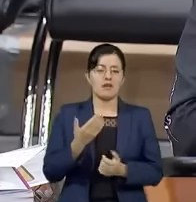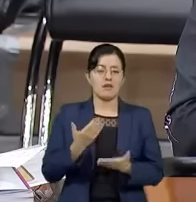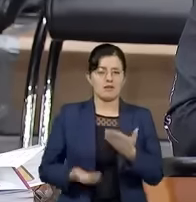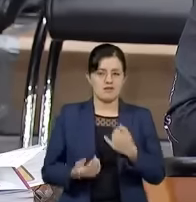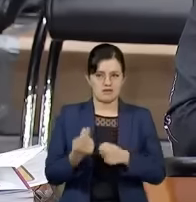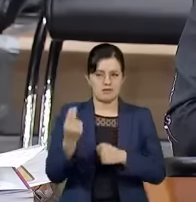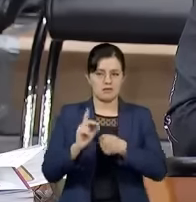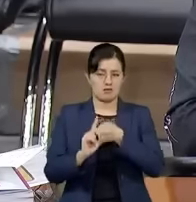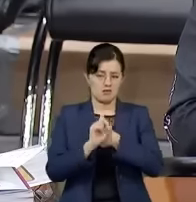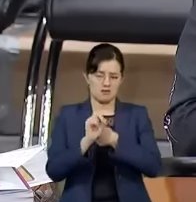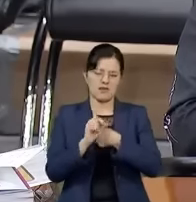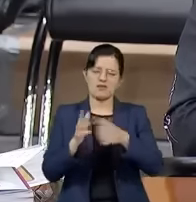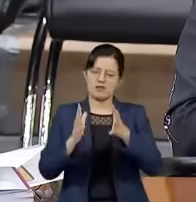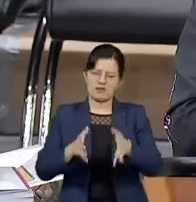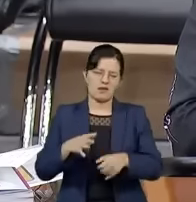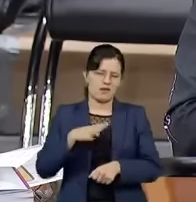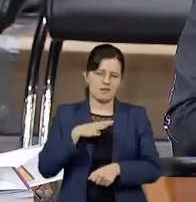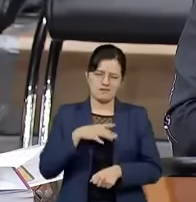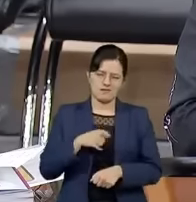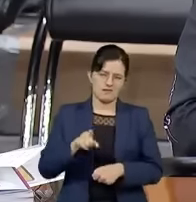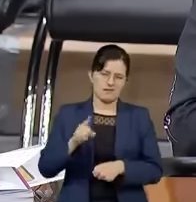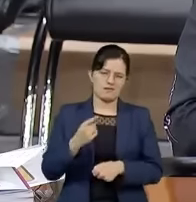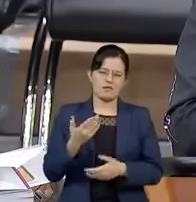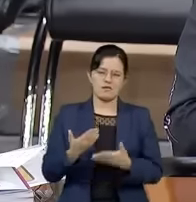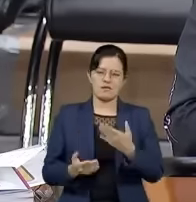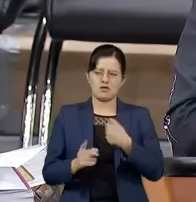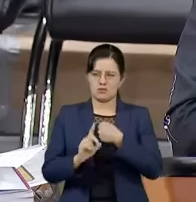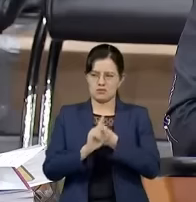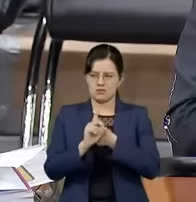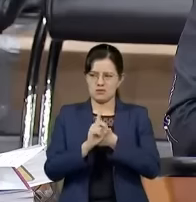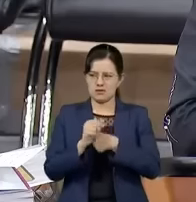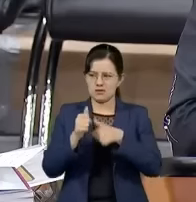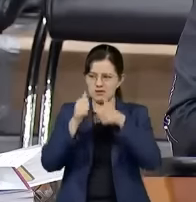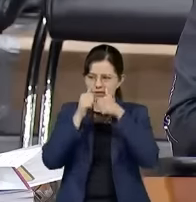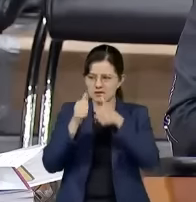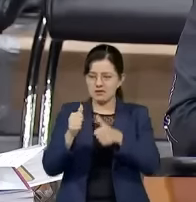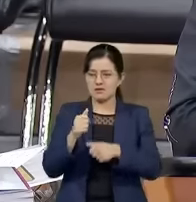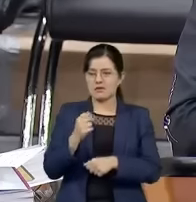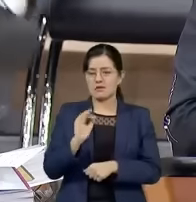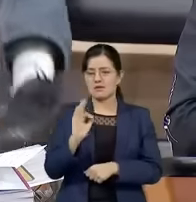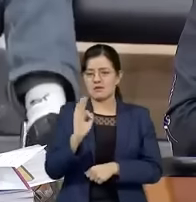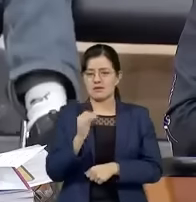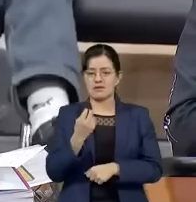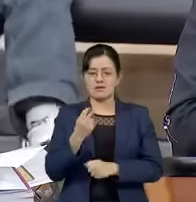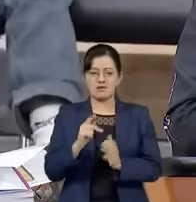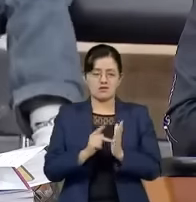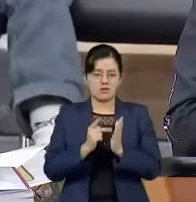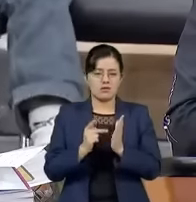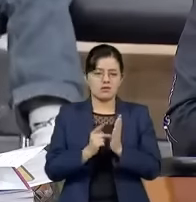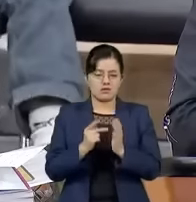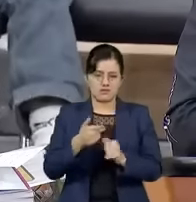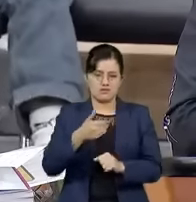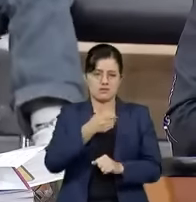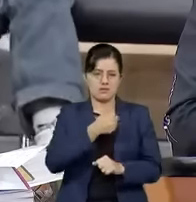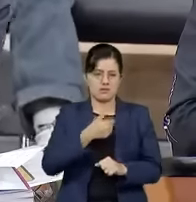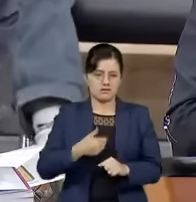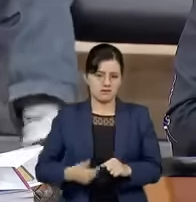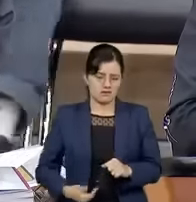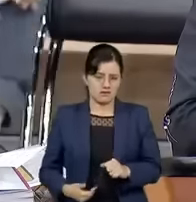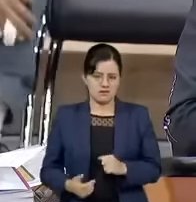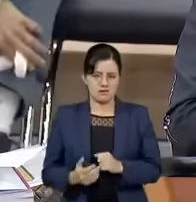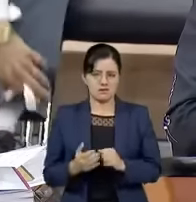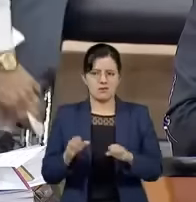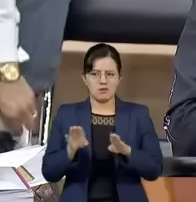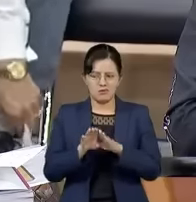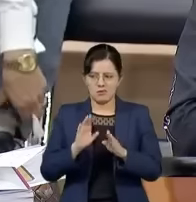resolver ese es un O sea si esto se va a repitir cada elección presidencial y no tenemos